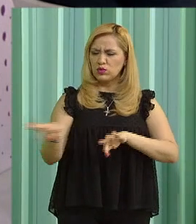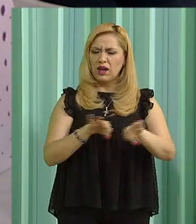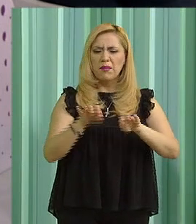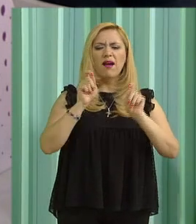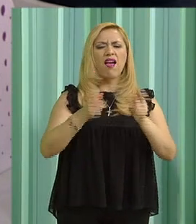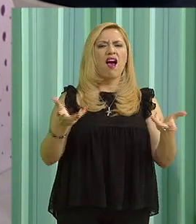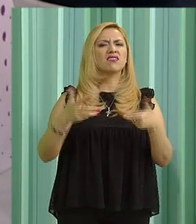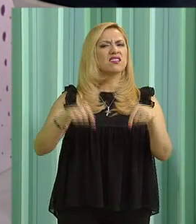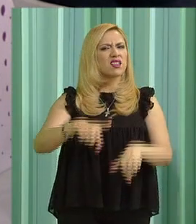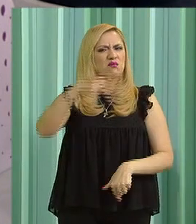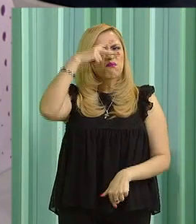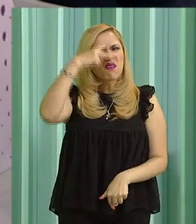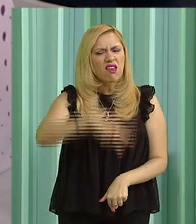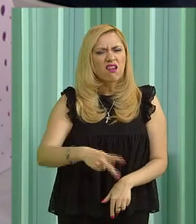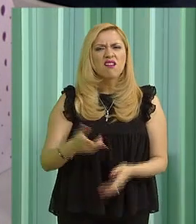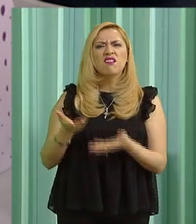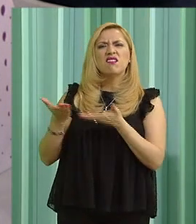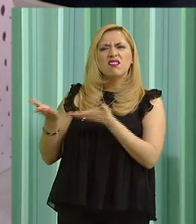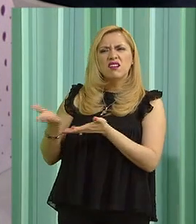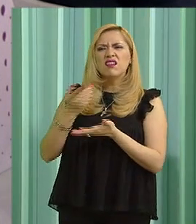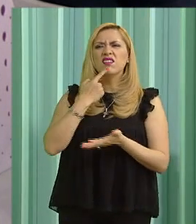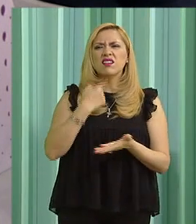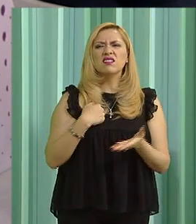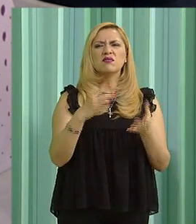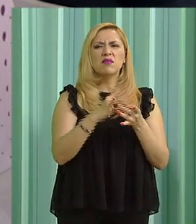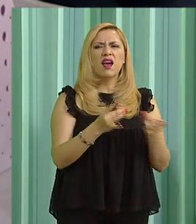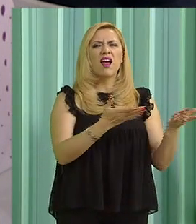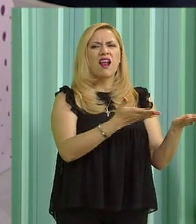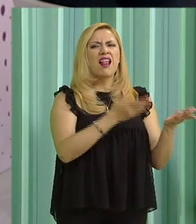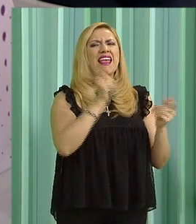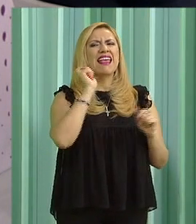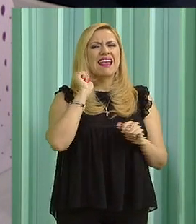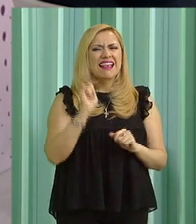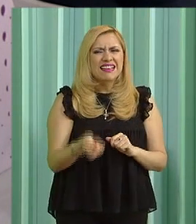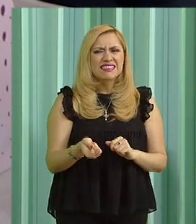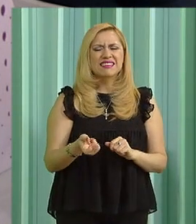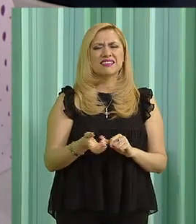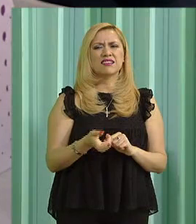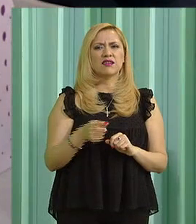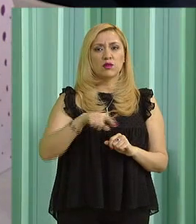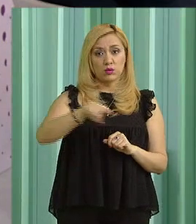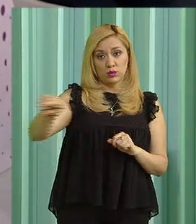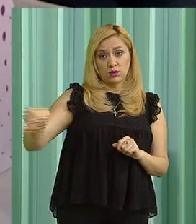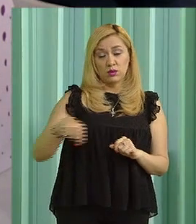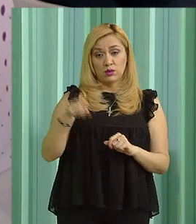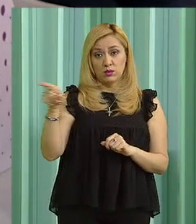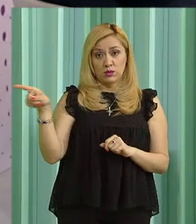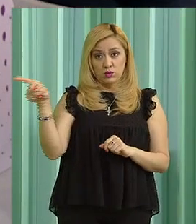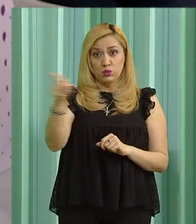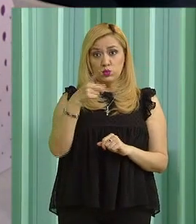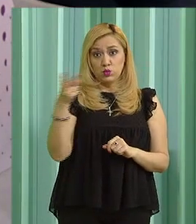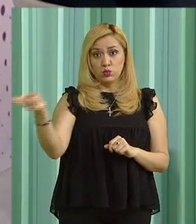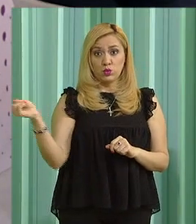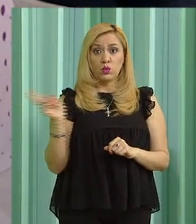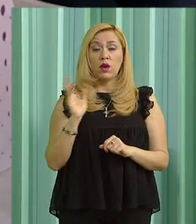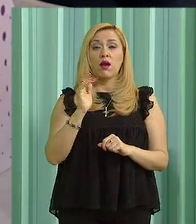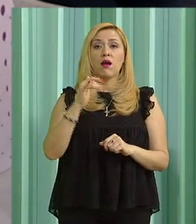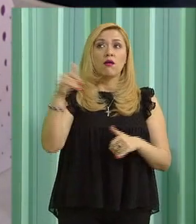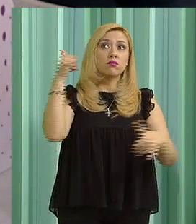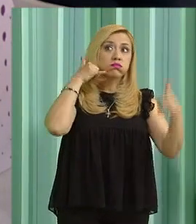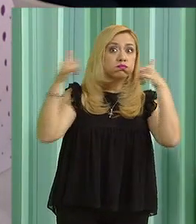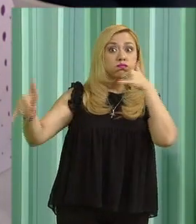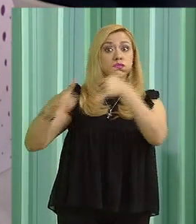en México. ¿A qué se enfrentan estas personas? ¿Ustedes reciben estas llamadas, reciben estas